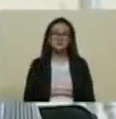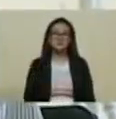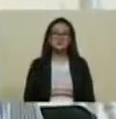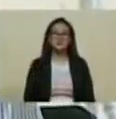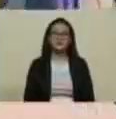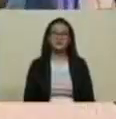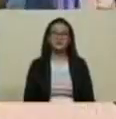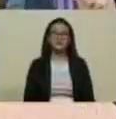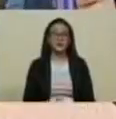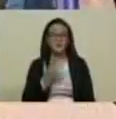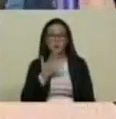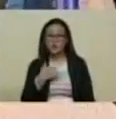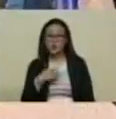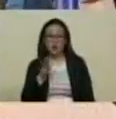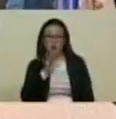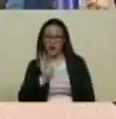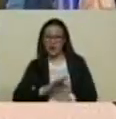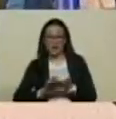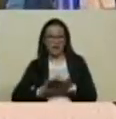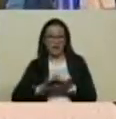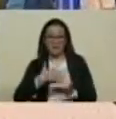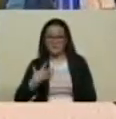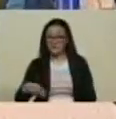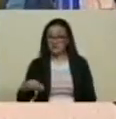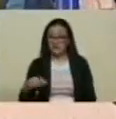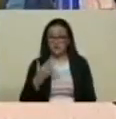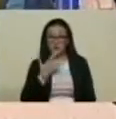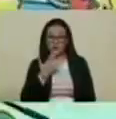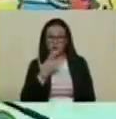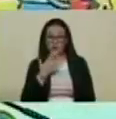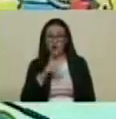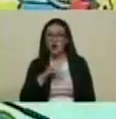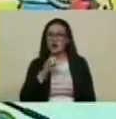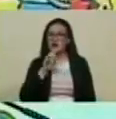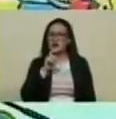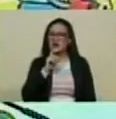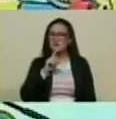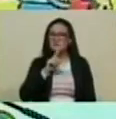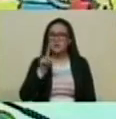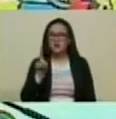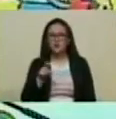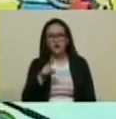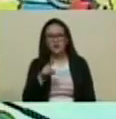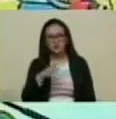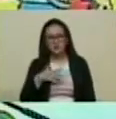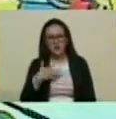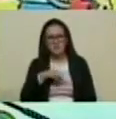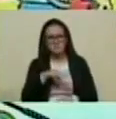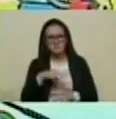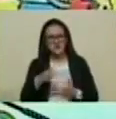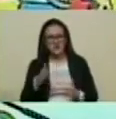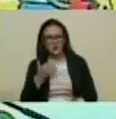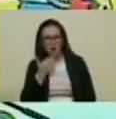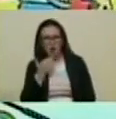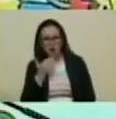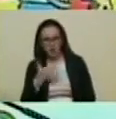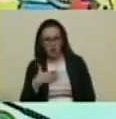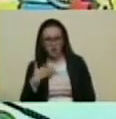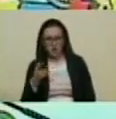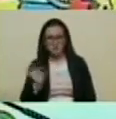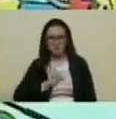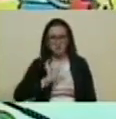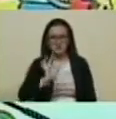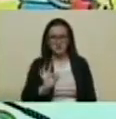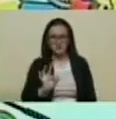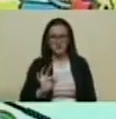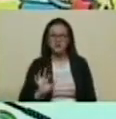Si yo no fuera presidente de la República y alguien me preguntara, ¿usted quiere ser ministro de algo? Yo